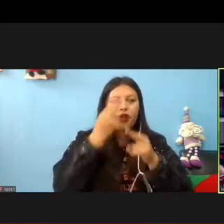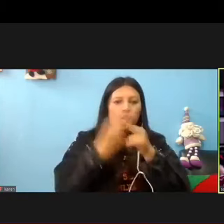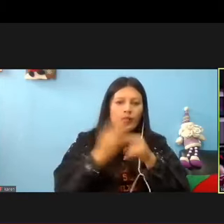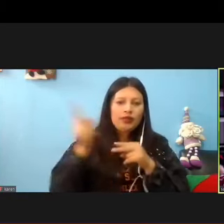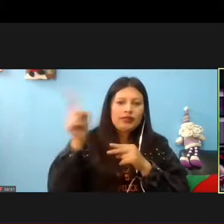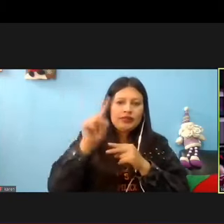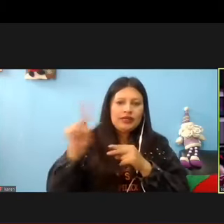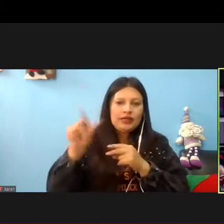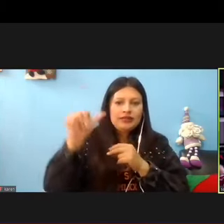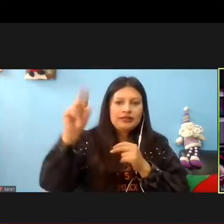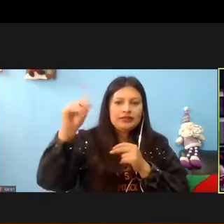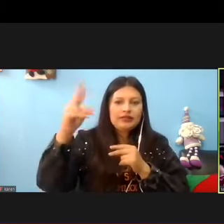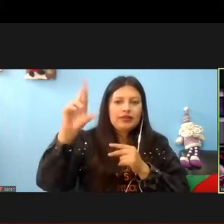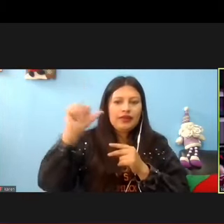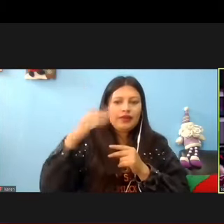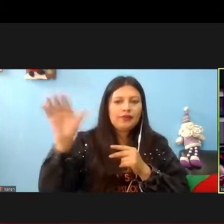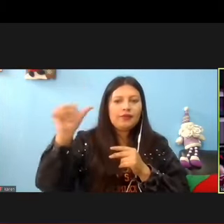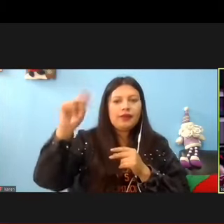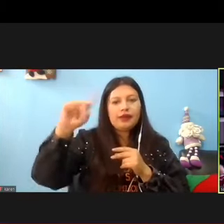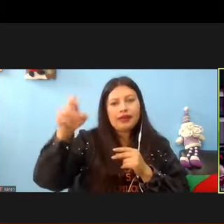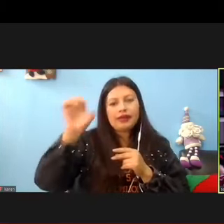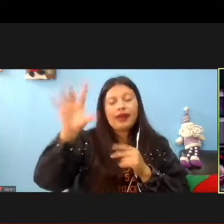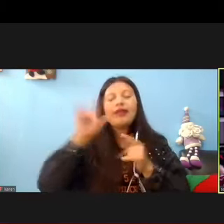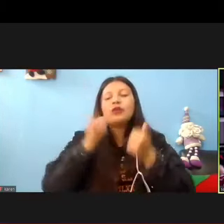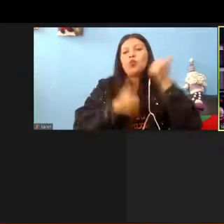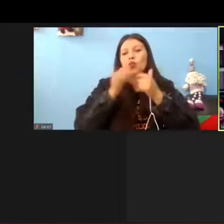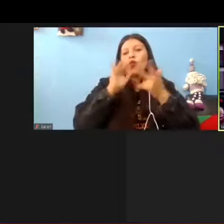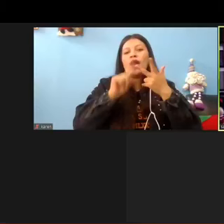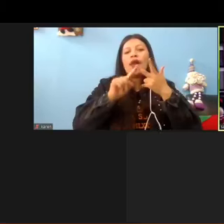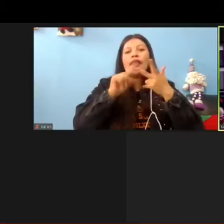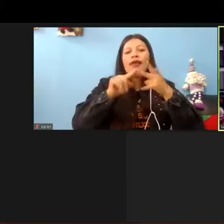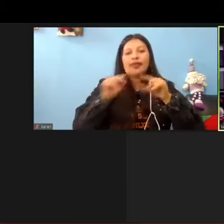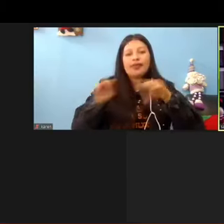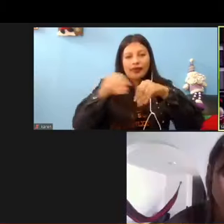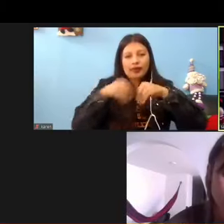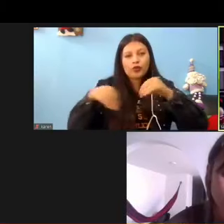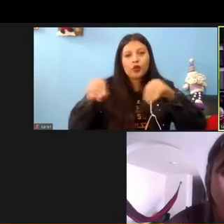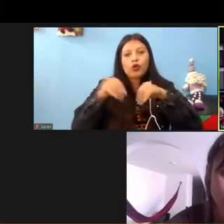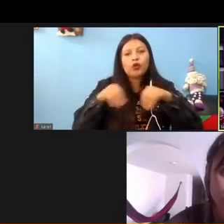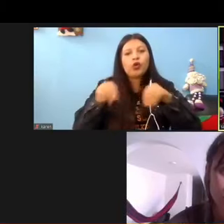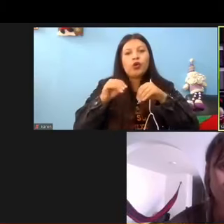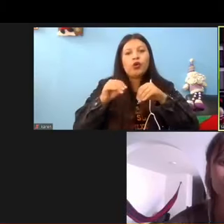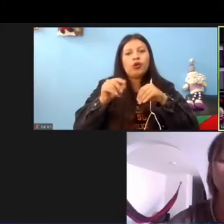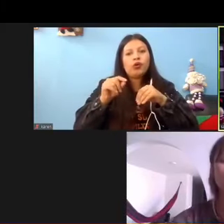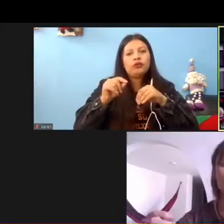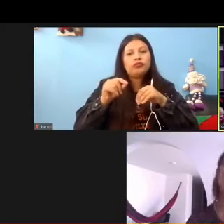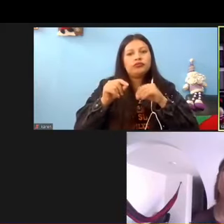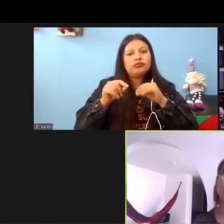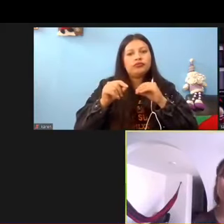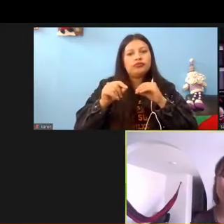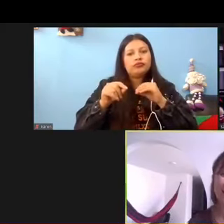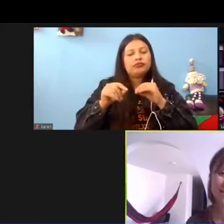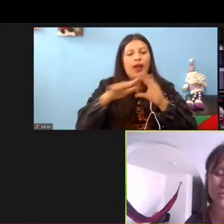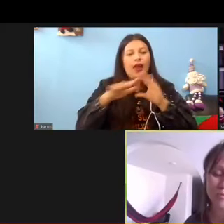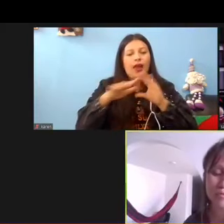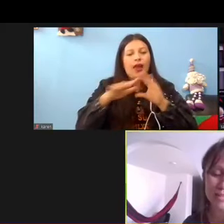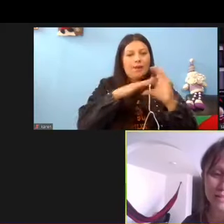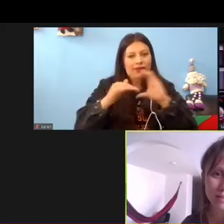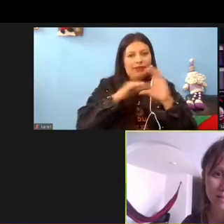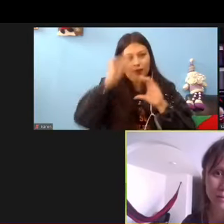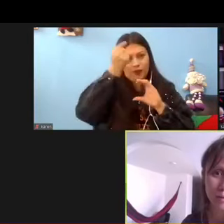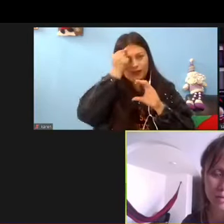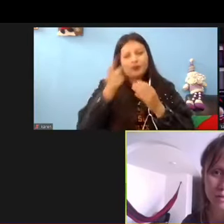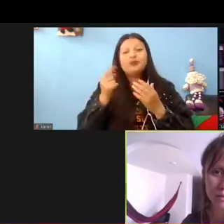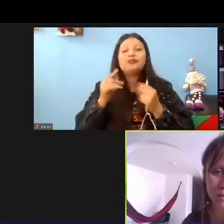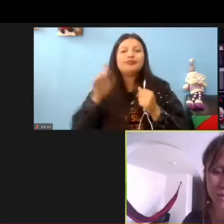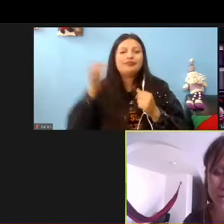Eje Territorio, Ambiente y Memoria de la organización Proterra. Bienvenida, Sandra. Muchísimas gracias, profe